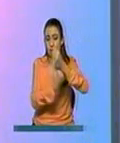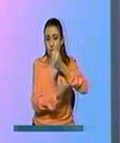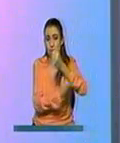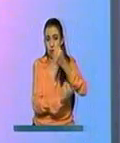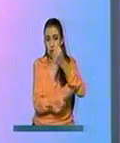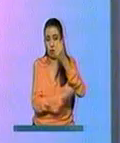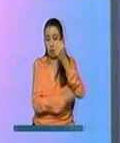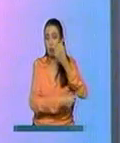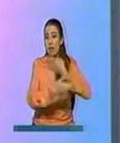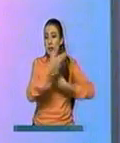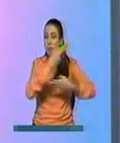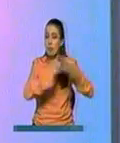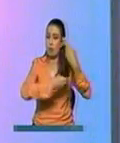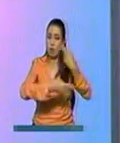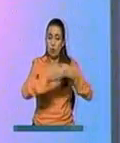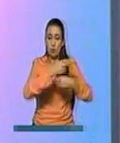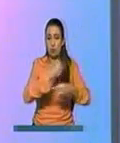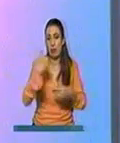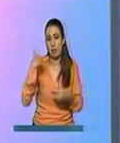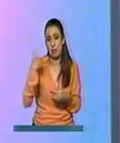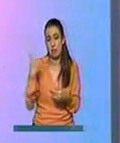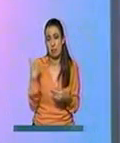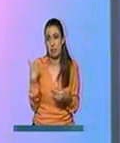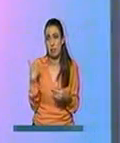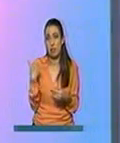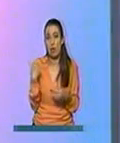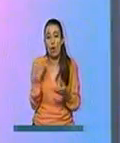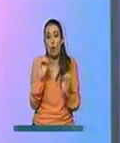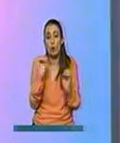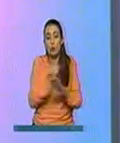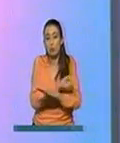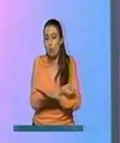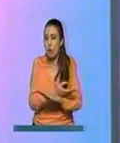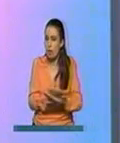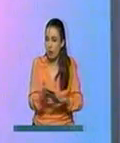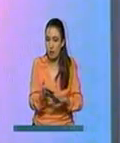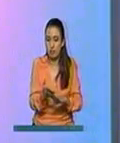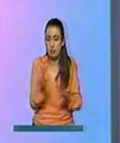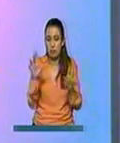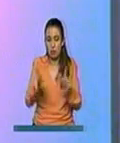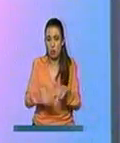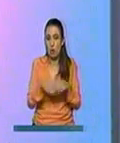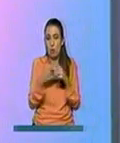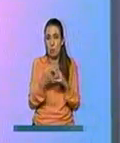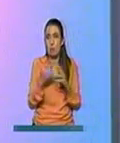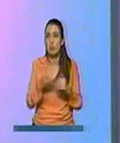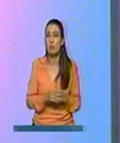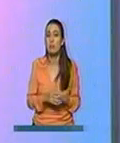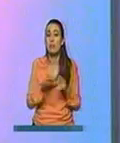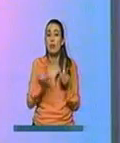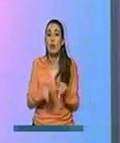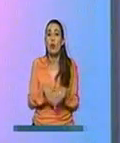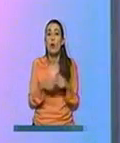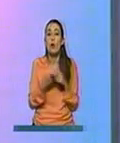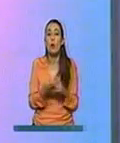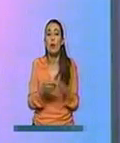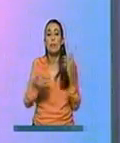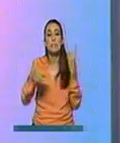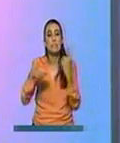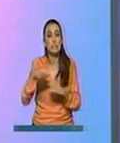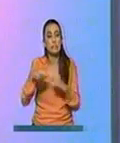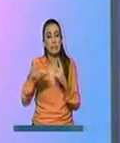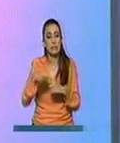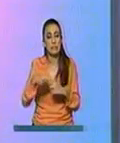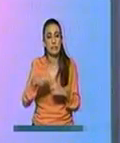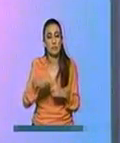el negocio que están emprendiendo y llevando a cabo desde hace algún buen tiempo. Arrancamos aquí en la ciudad de Quito con